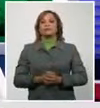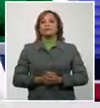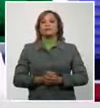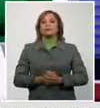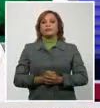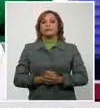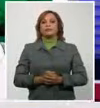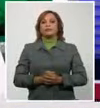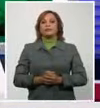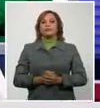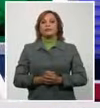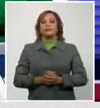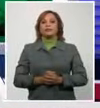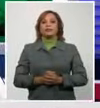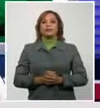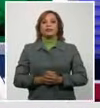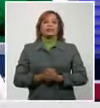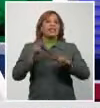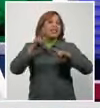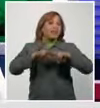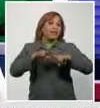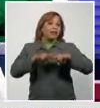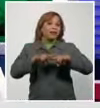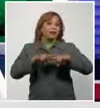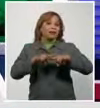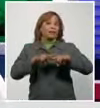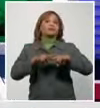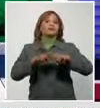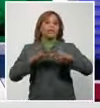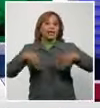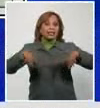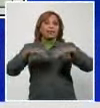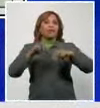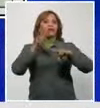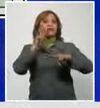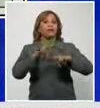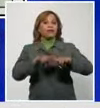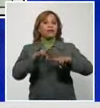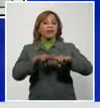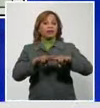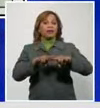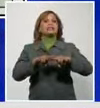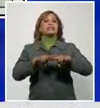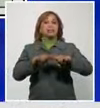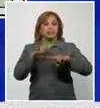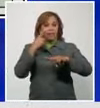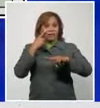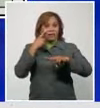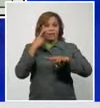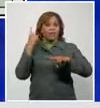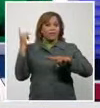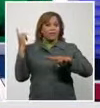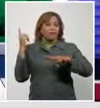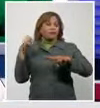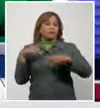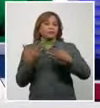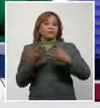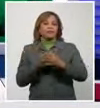Y en el caso de La Habana, o en la situación de La Habana, pues un poco como vimos aquí, pero